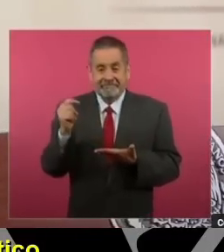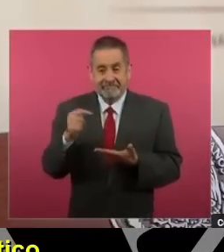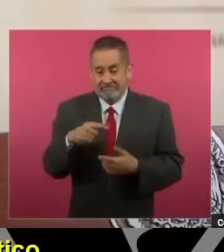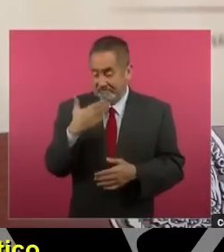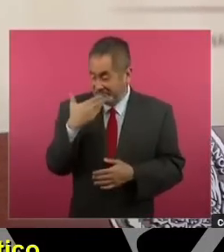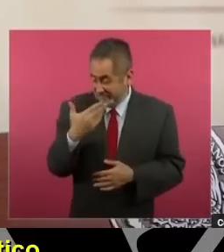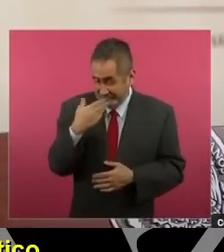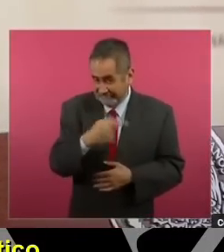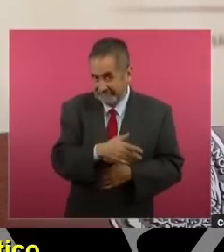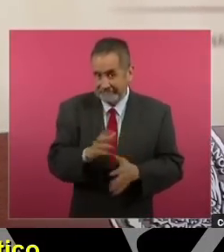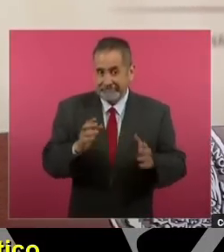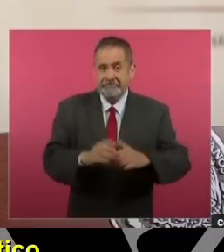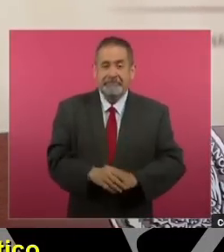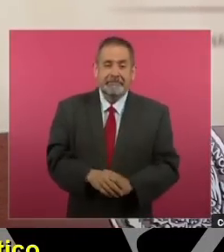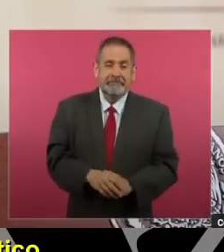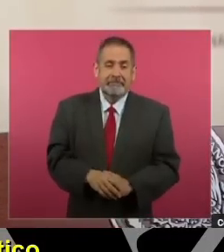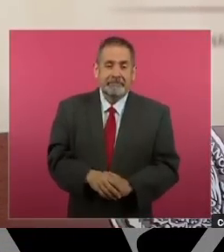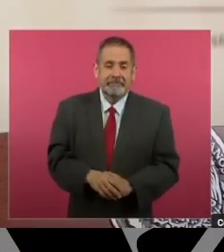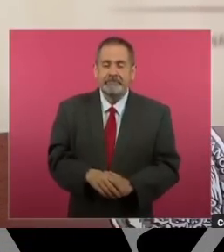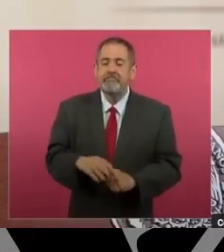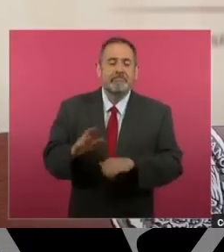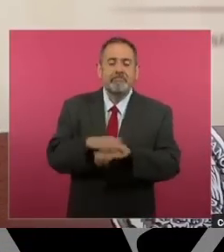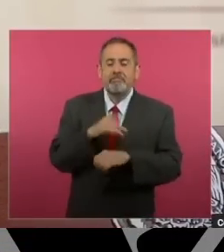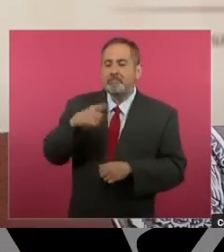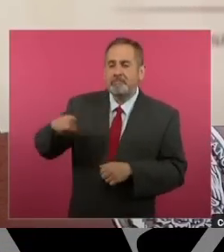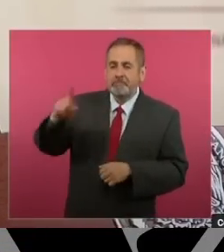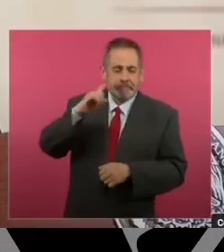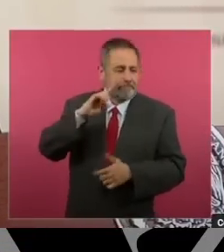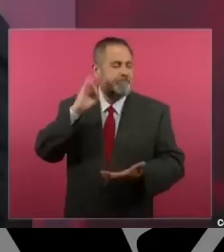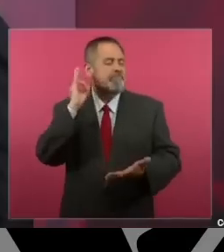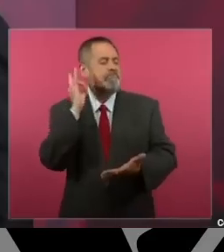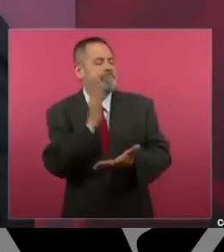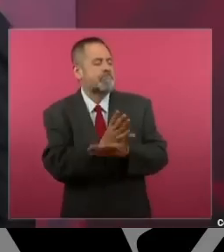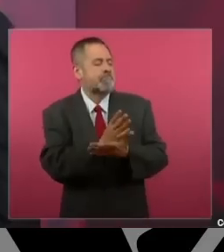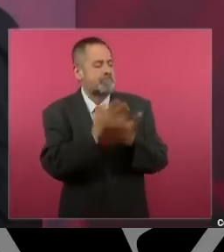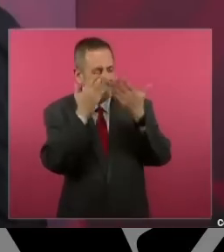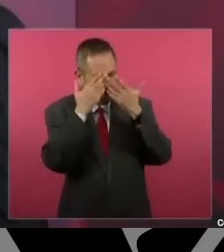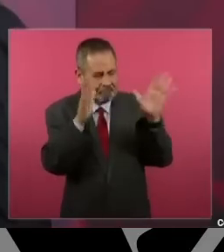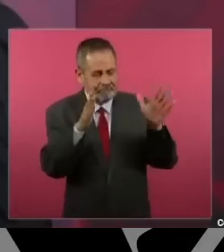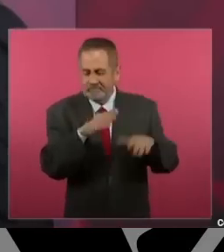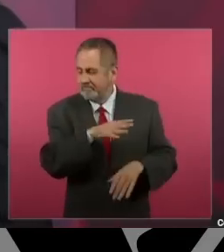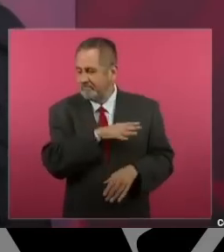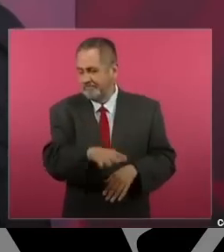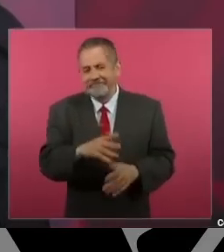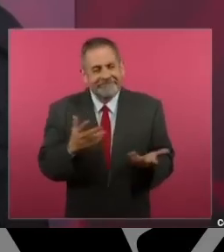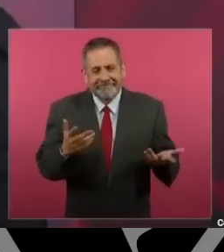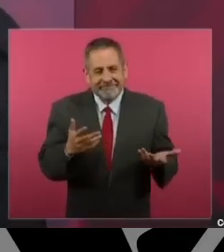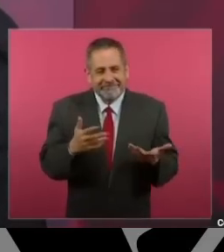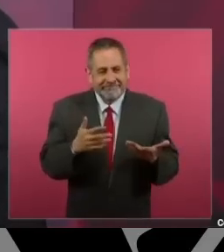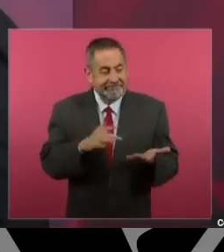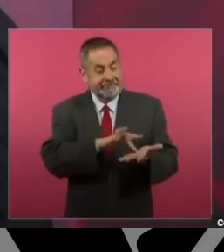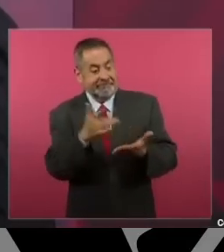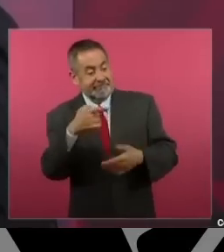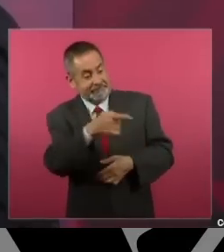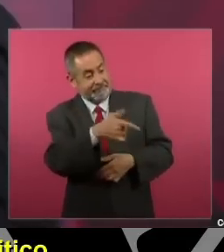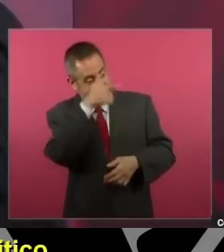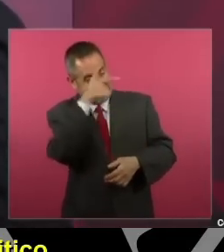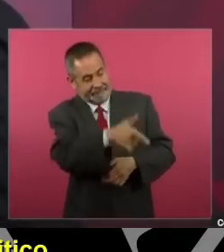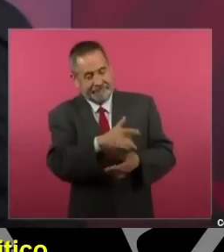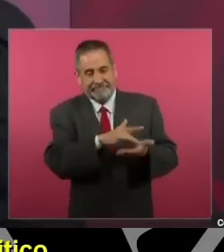ayudando mucho para que se consolide la transformación